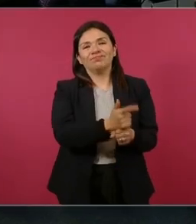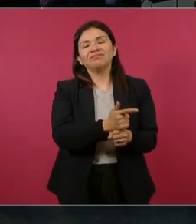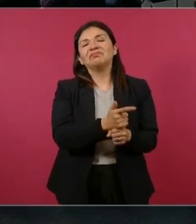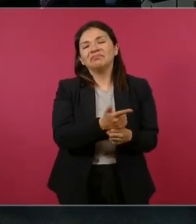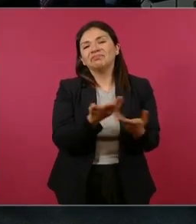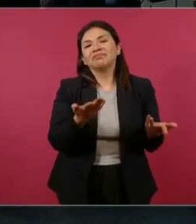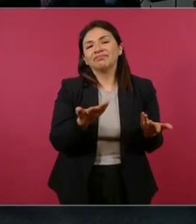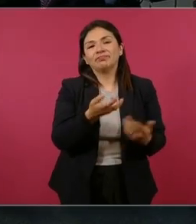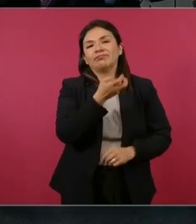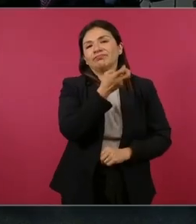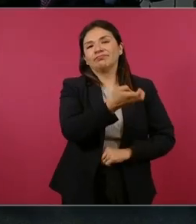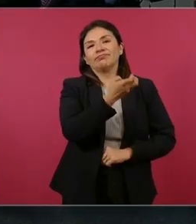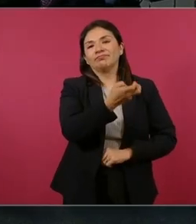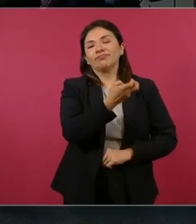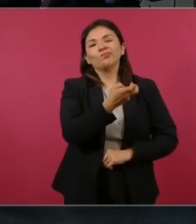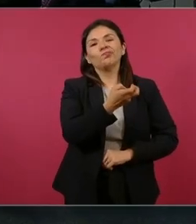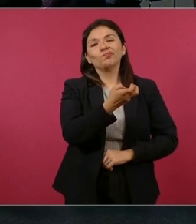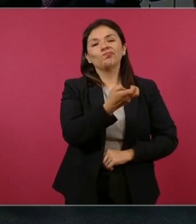de